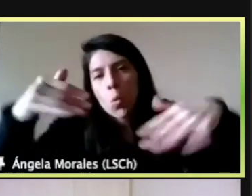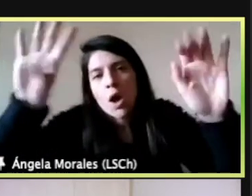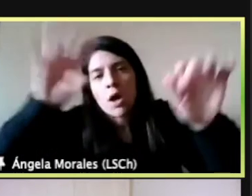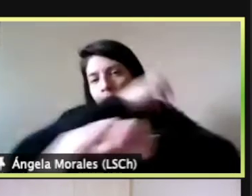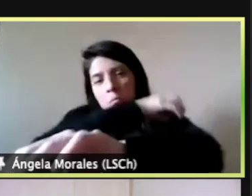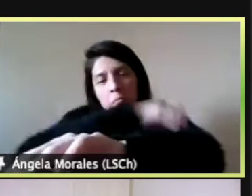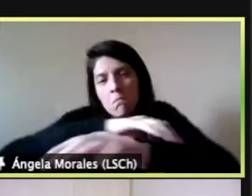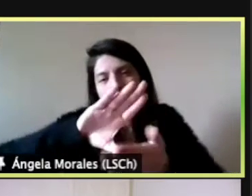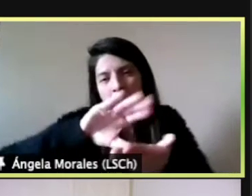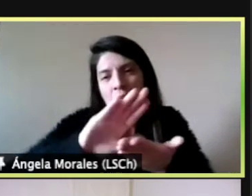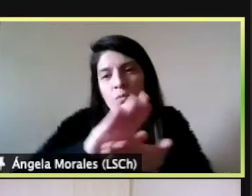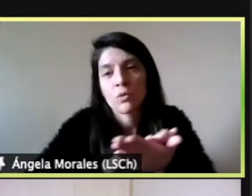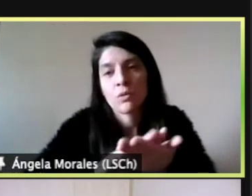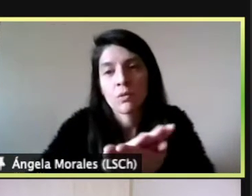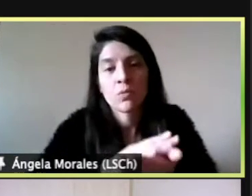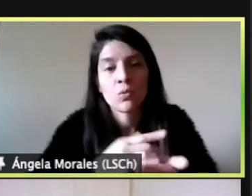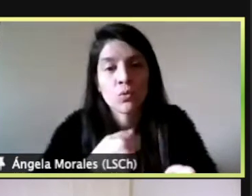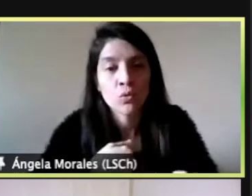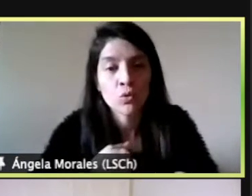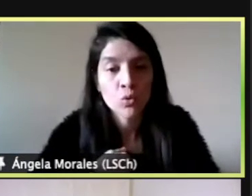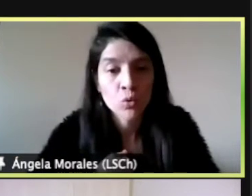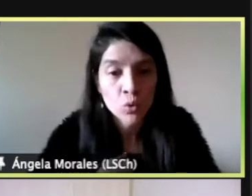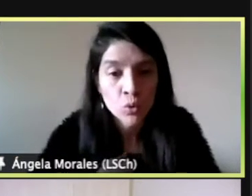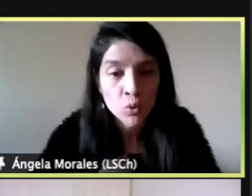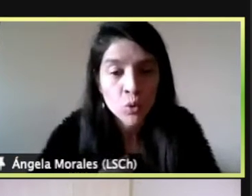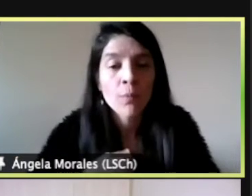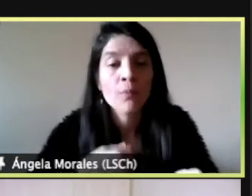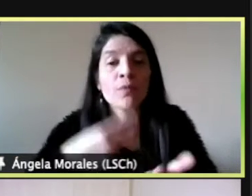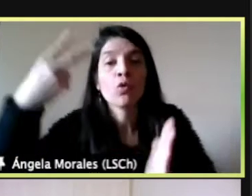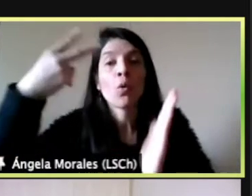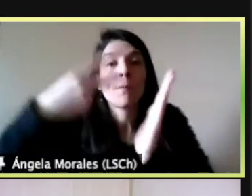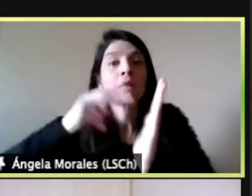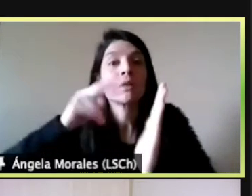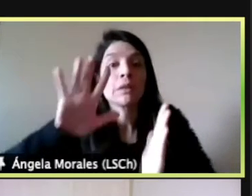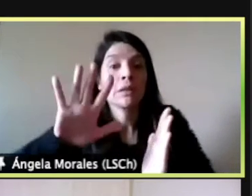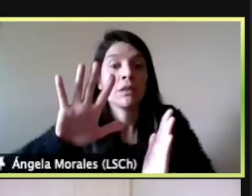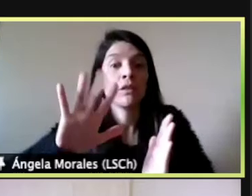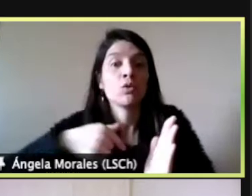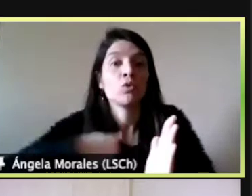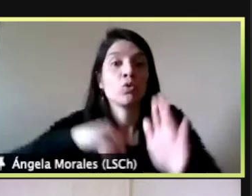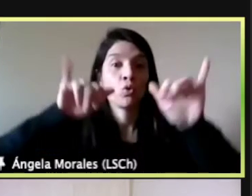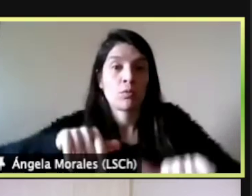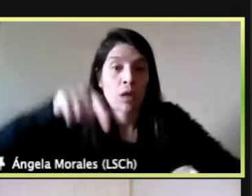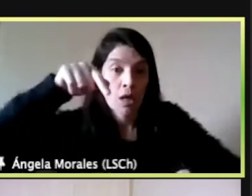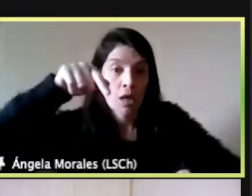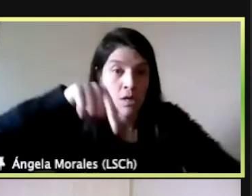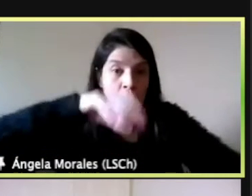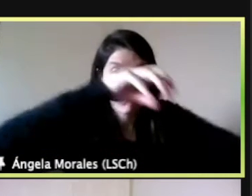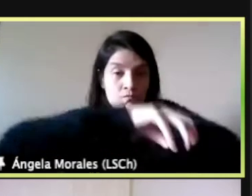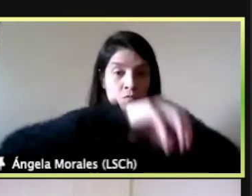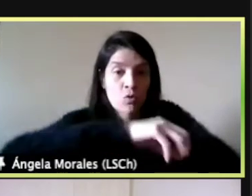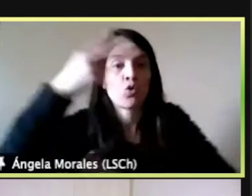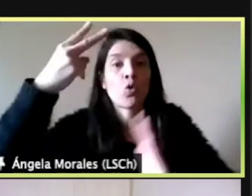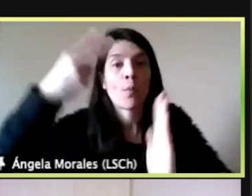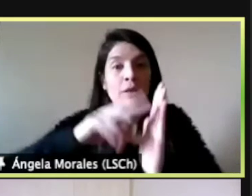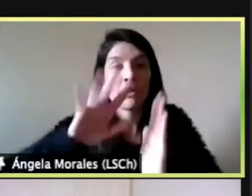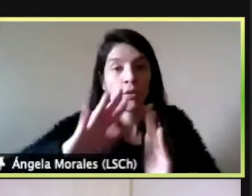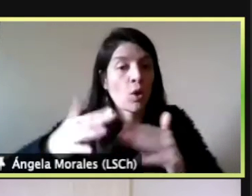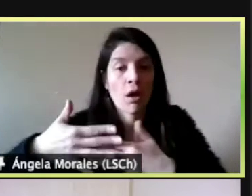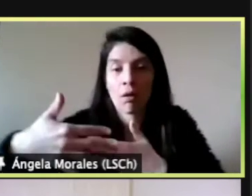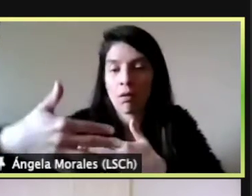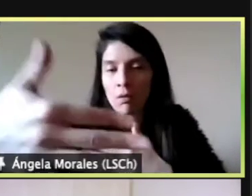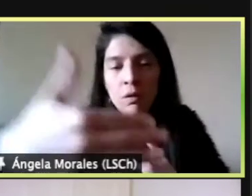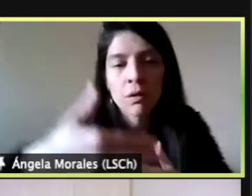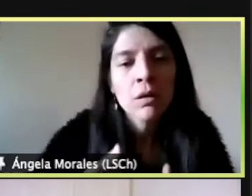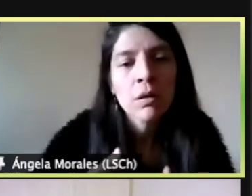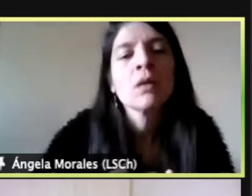aquí desde el año 2005 en adelante, ¿ya? Eso no quiere decir que antes del 2005 no existan delitos, sino